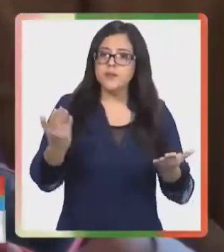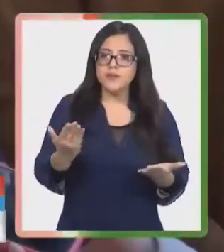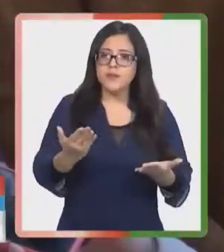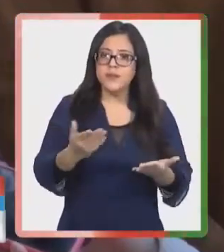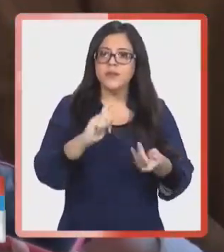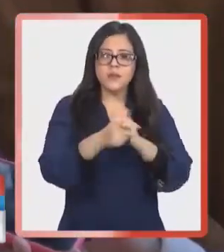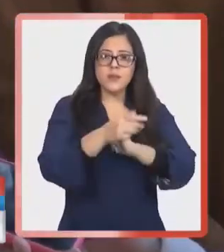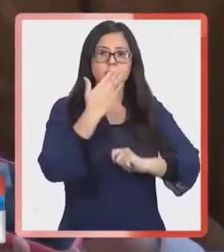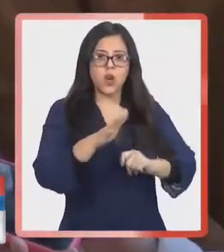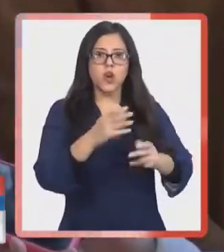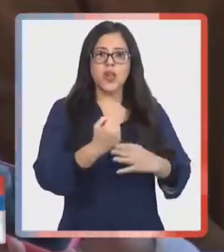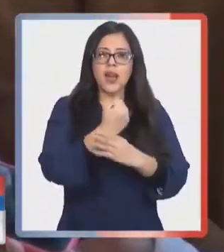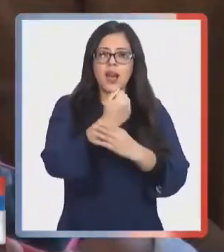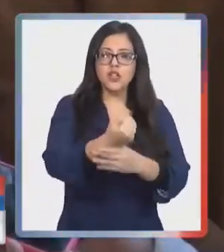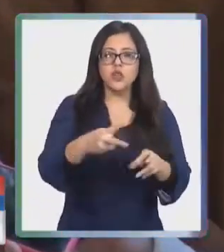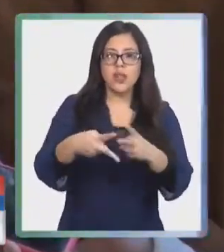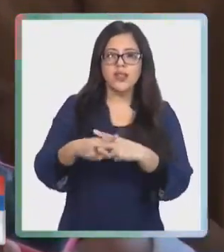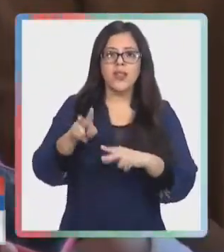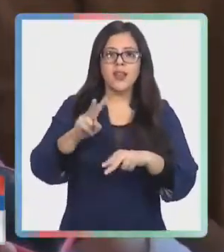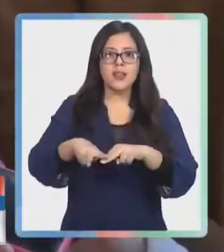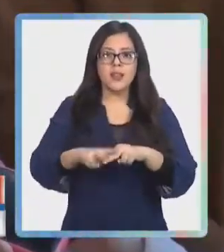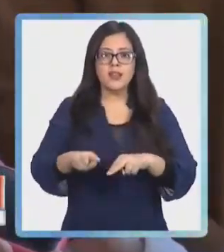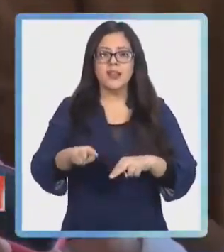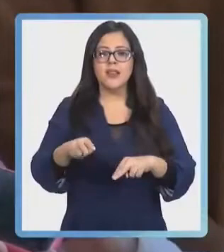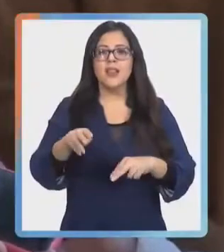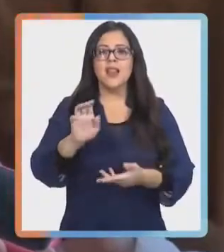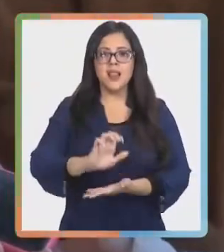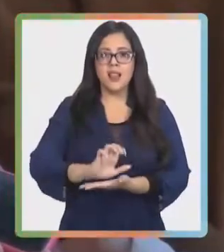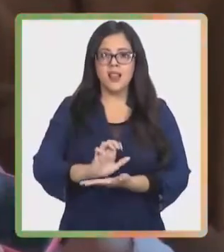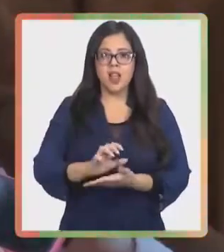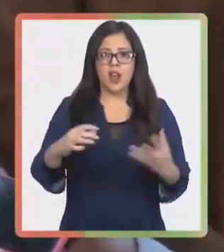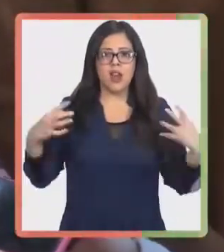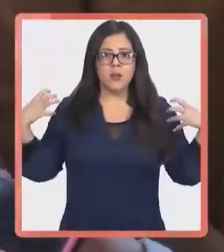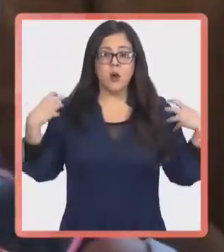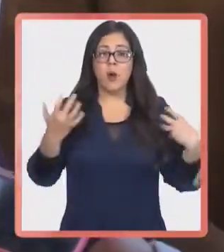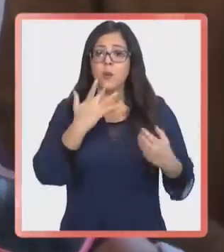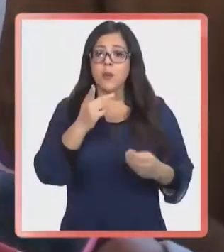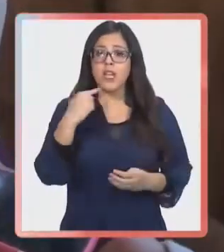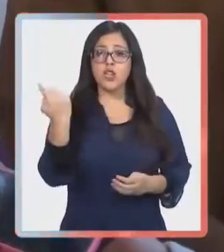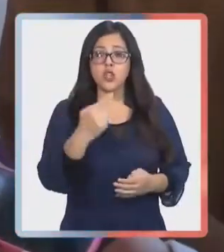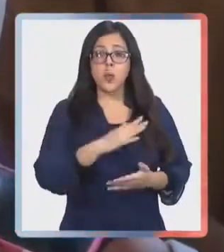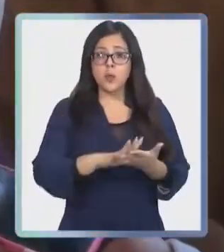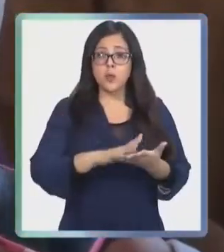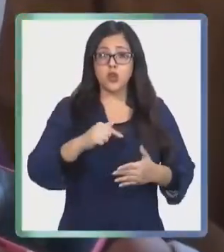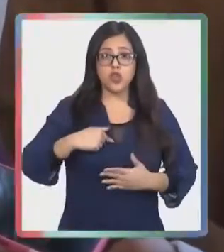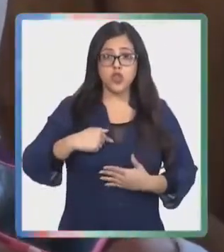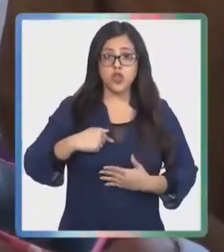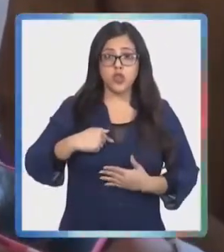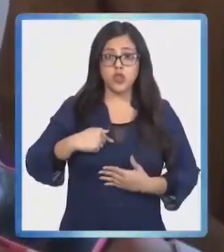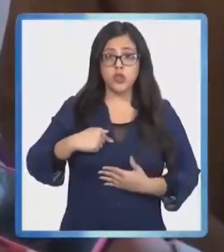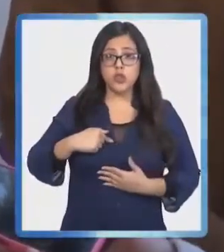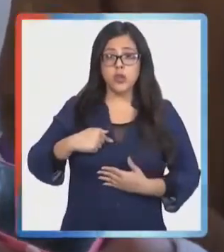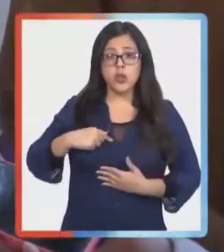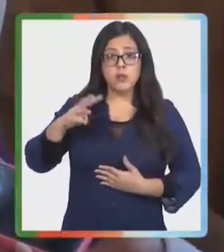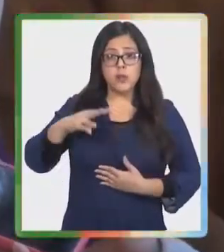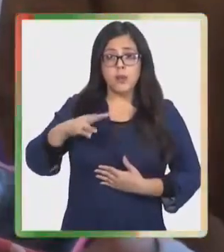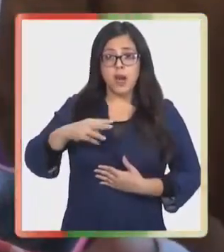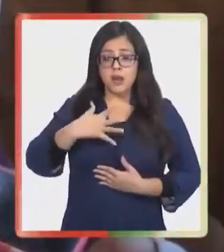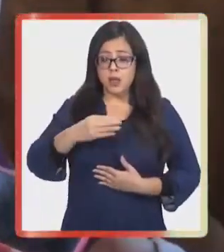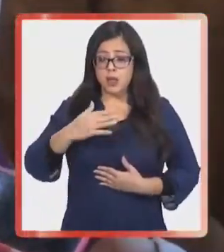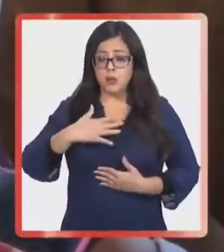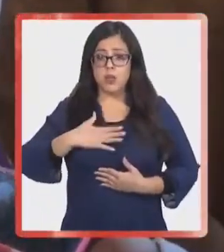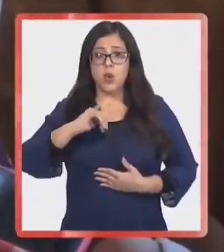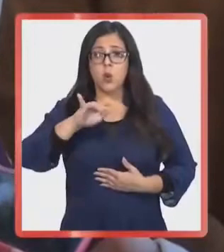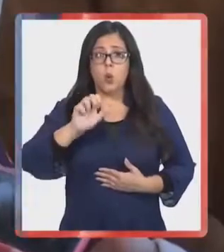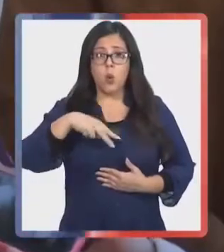presentes. ¿Para qué? Para mejorar las ayudas técnicas que realiza el Estado. Porque nosotros, por ejemplo, yo soy madre de un chico amputado, que es